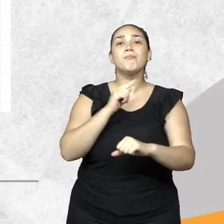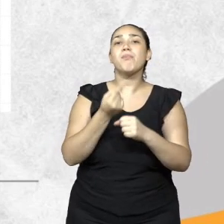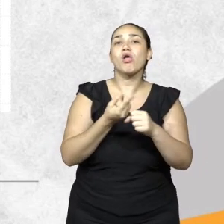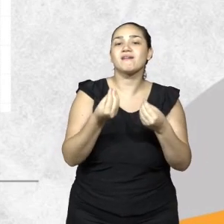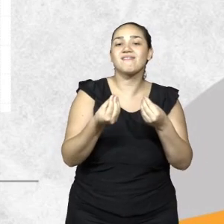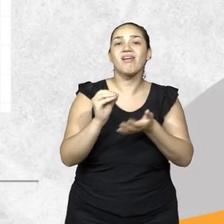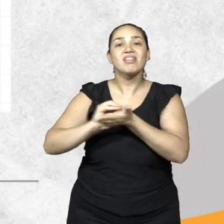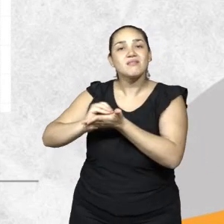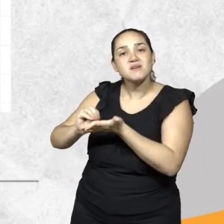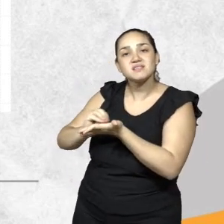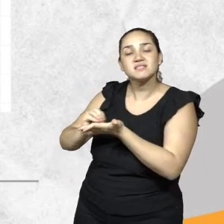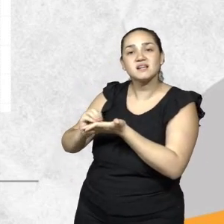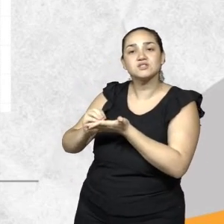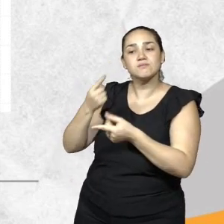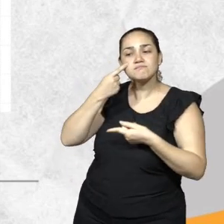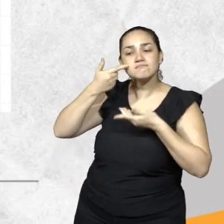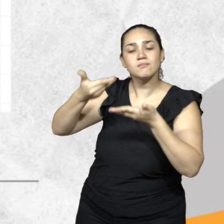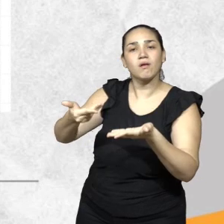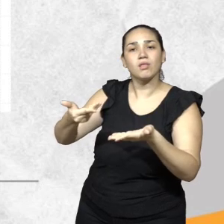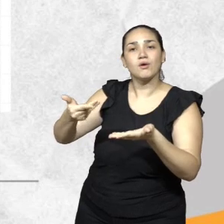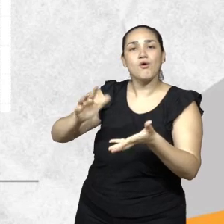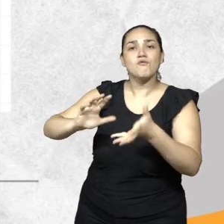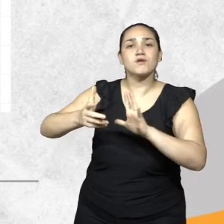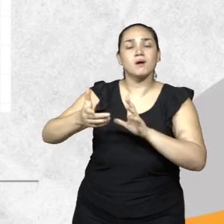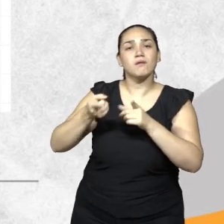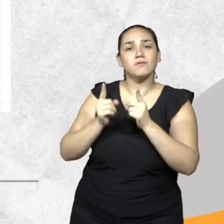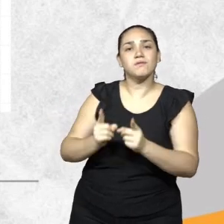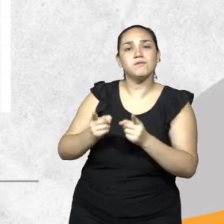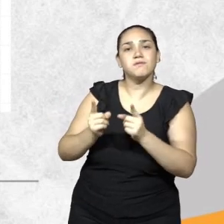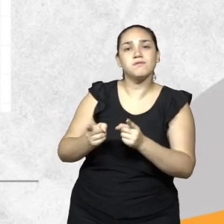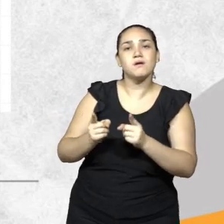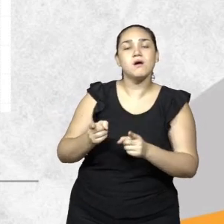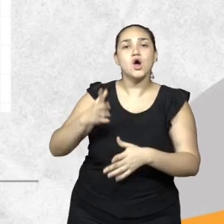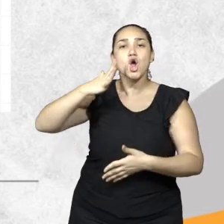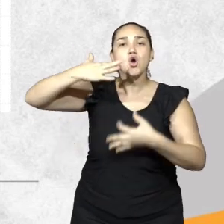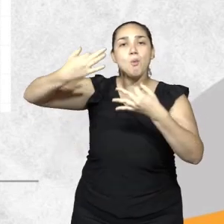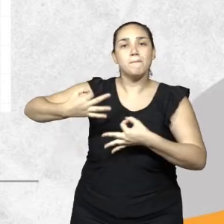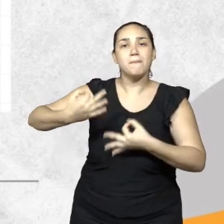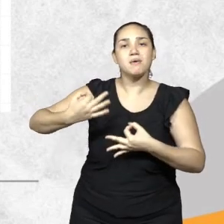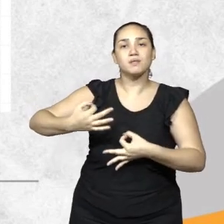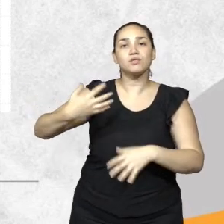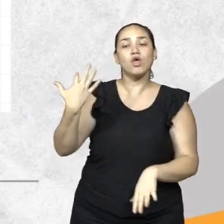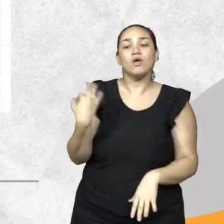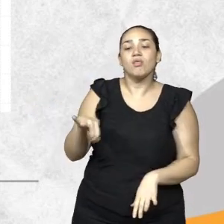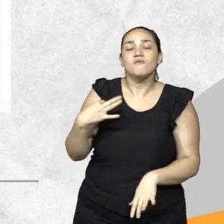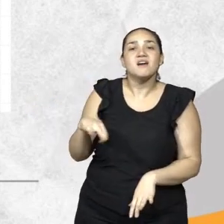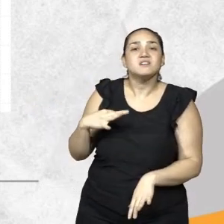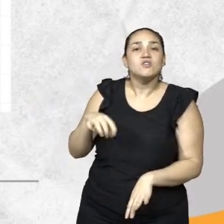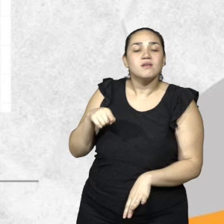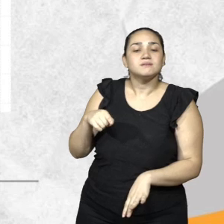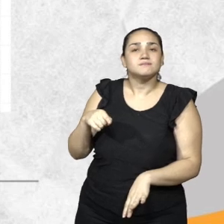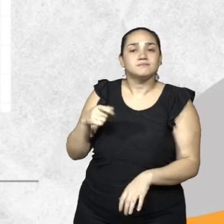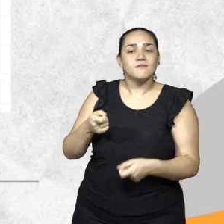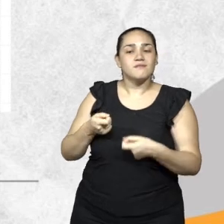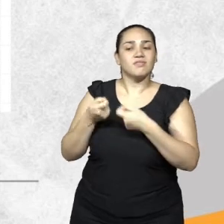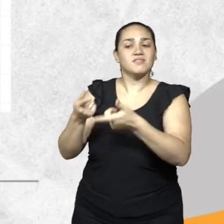la administración de velar de modo continuado y progresivo con el cumplimiento de sus obligaciones para satisfacer el